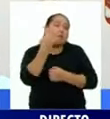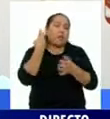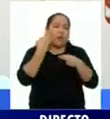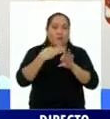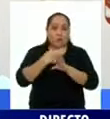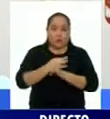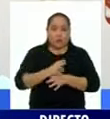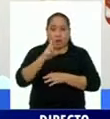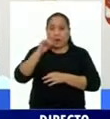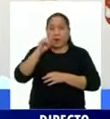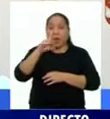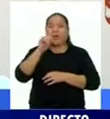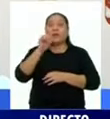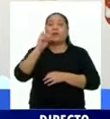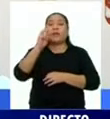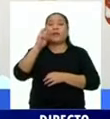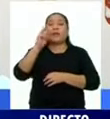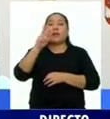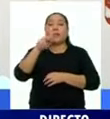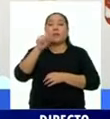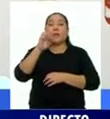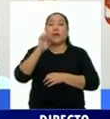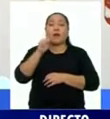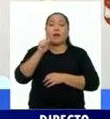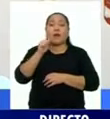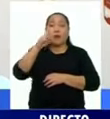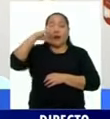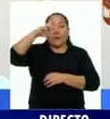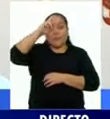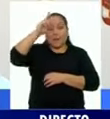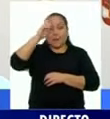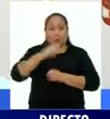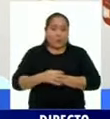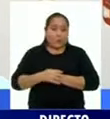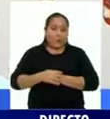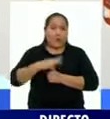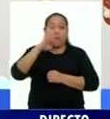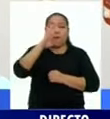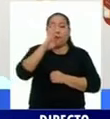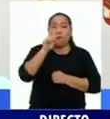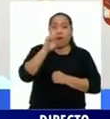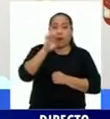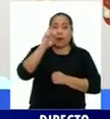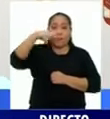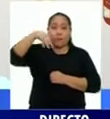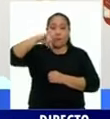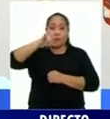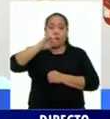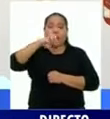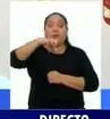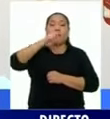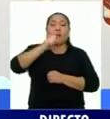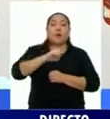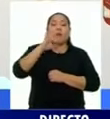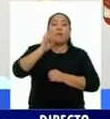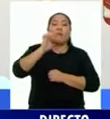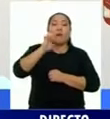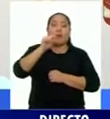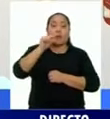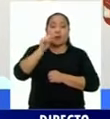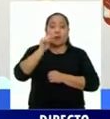Perú, FAEMIPE, FAETurismo, entre otras, son políticas crediticias que